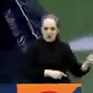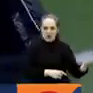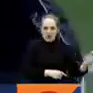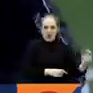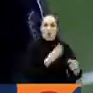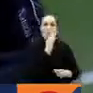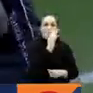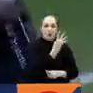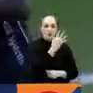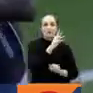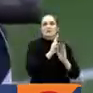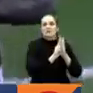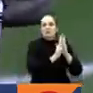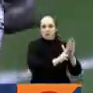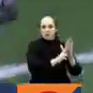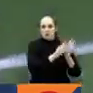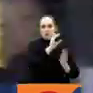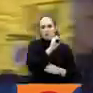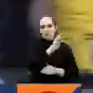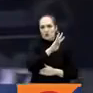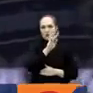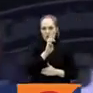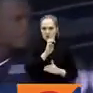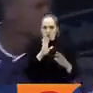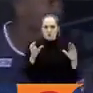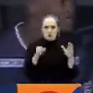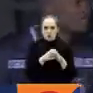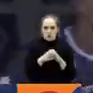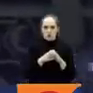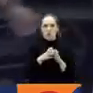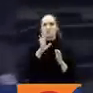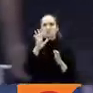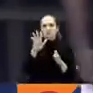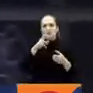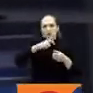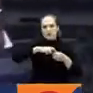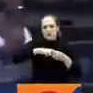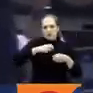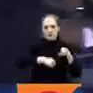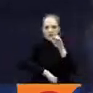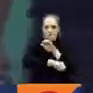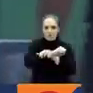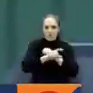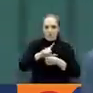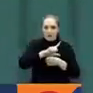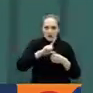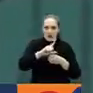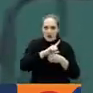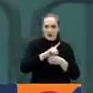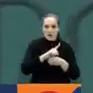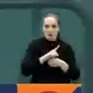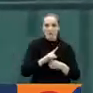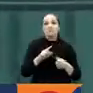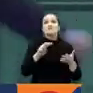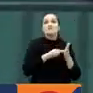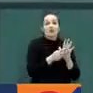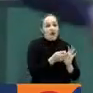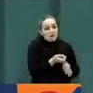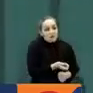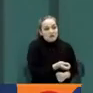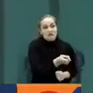Colombia según la resolución 048 del 2021, lo que significa que la sanción se pagará el